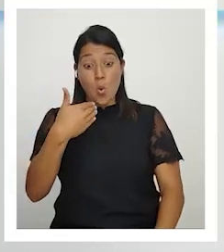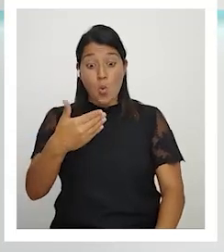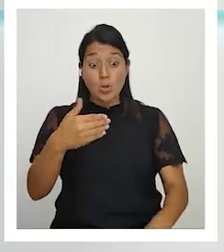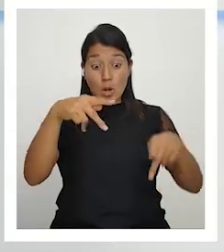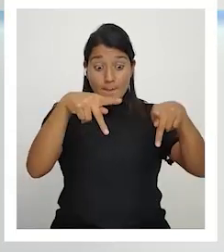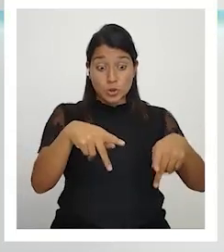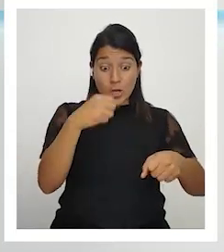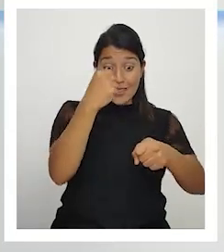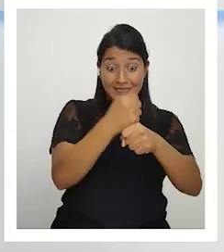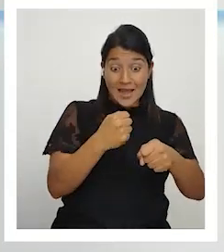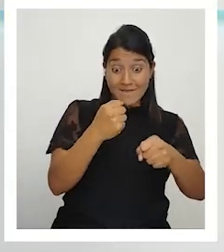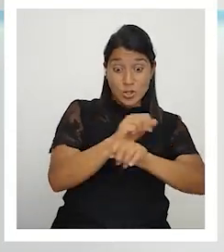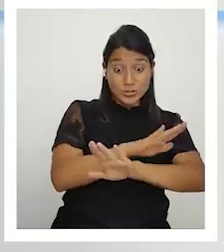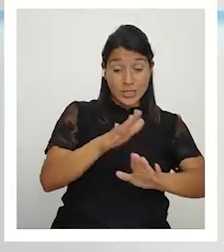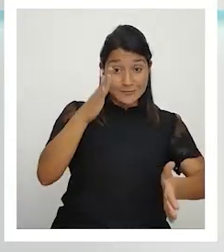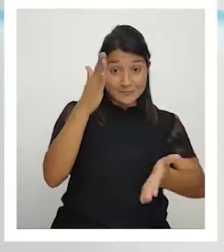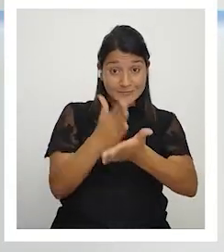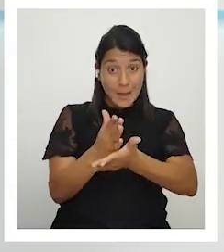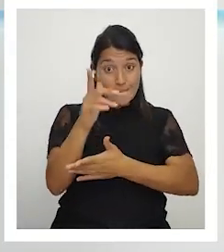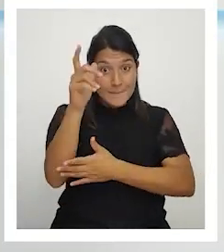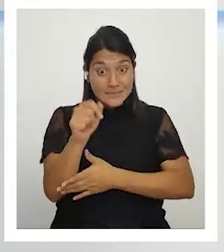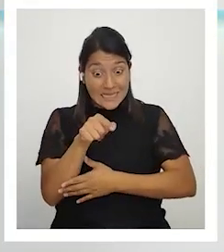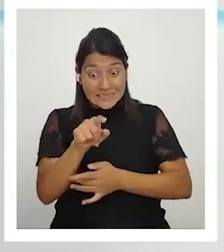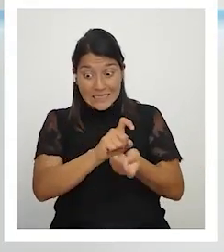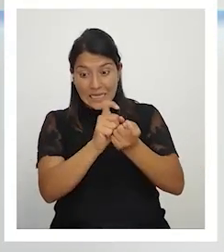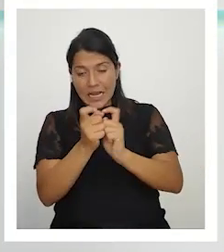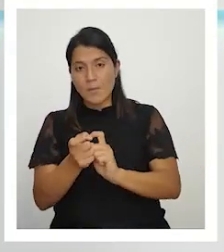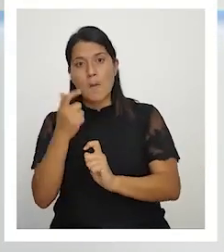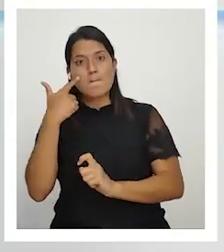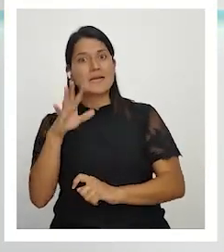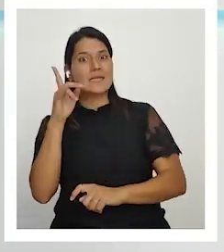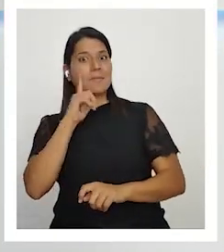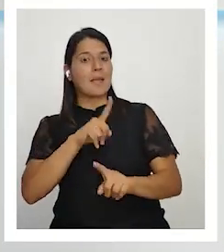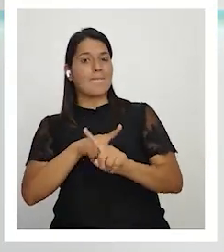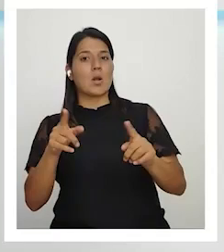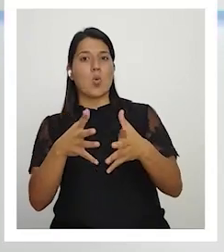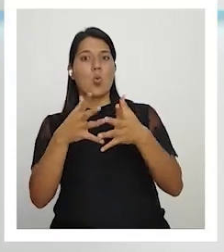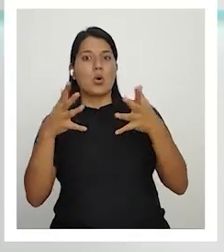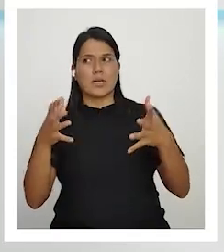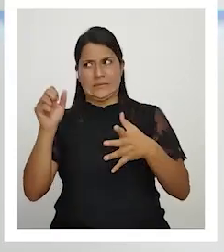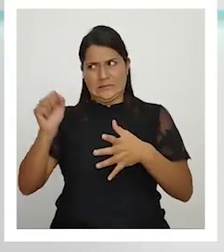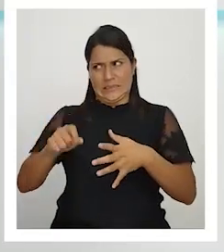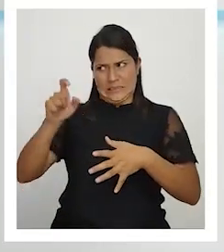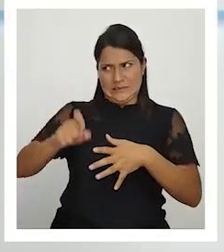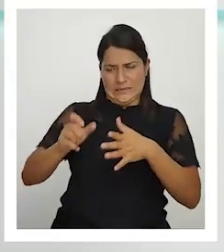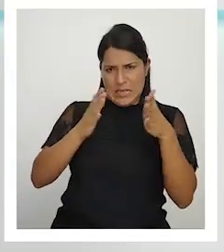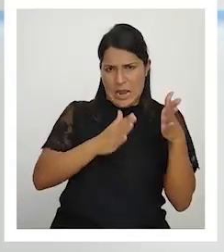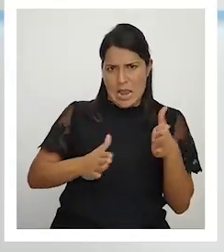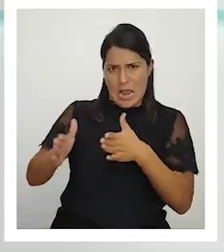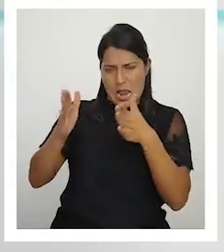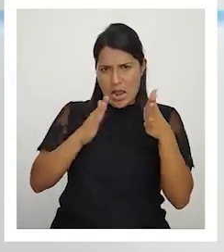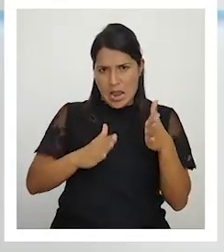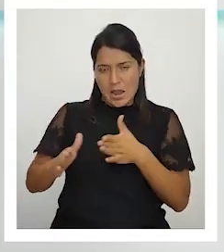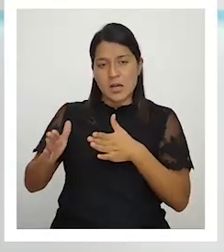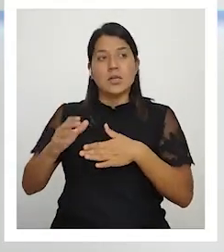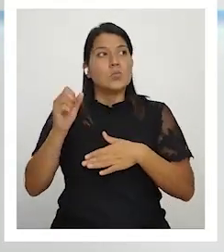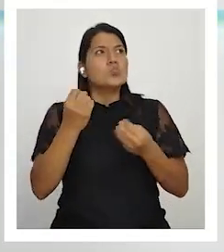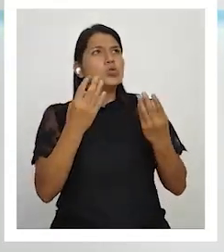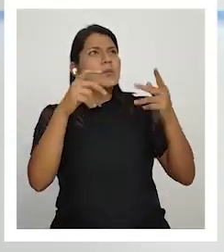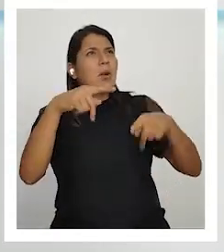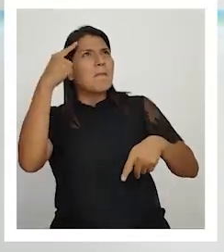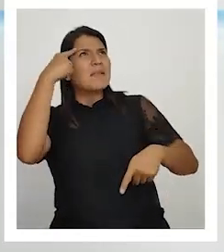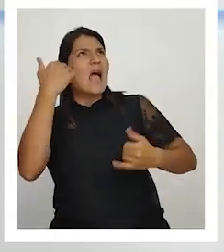trabajando cuando se va a pensionar. Parece mentira, pero es un gran paso. Y mucha gente entra en un dilema y dice, bueno, ¿ahora qué voy a